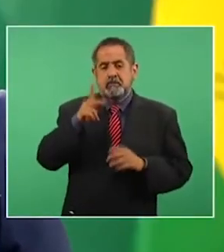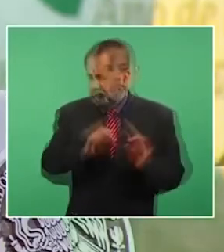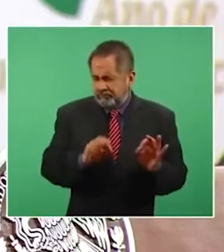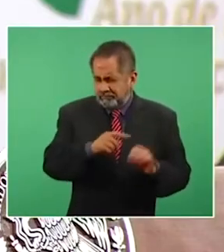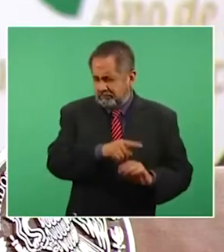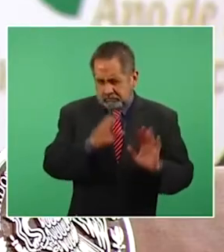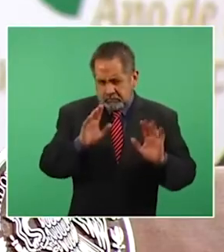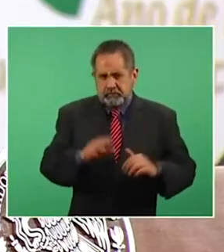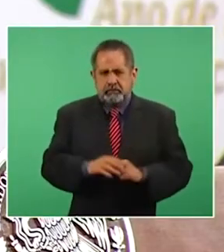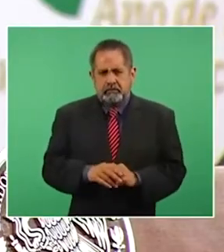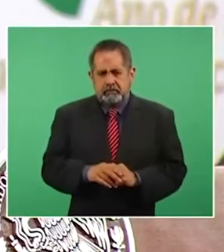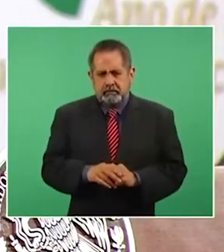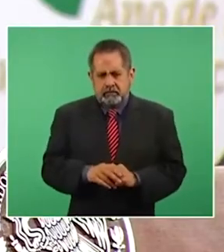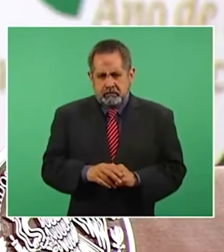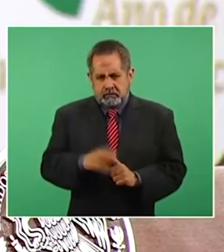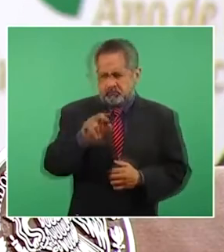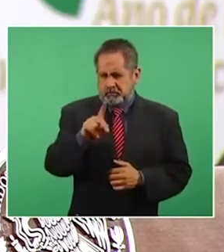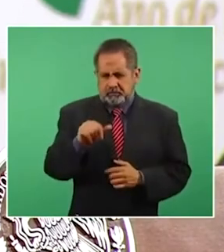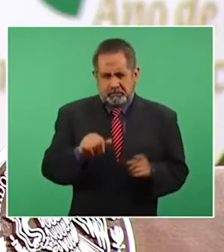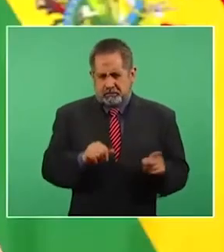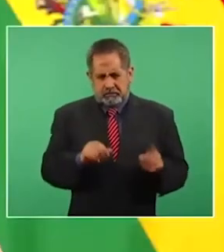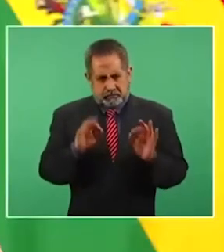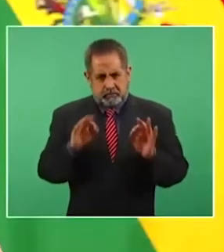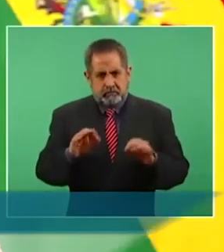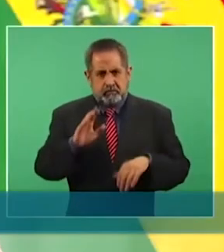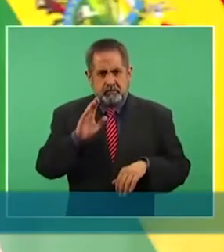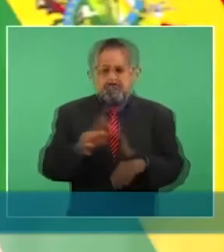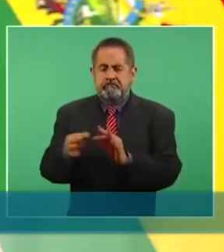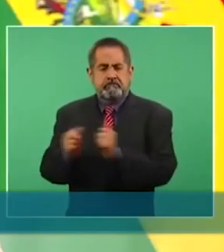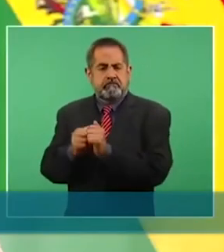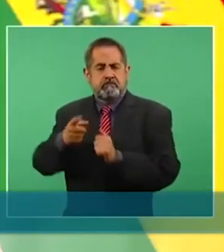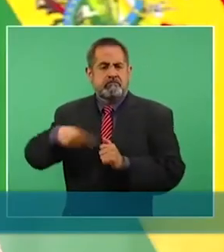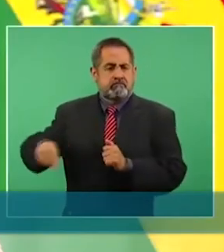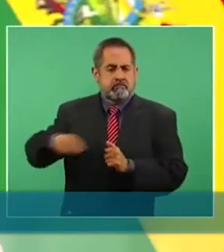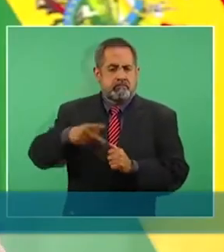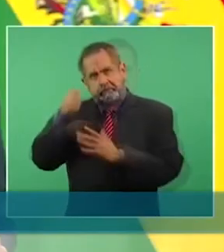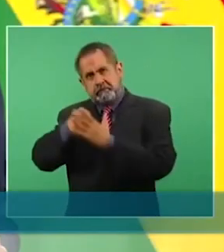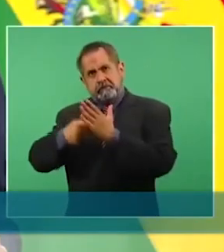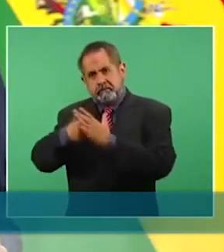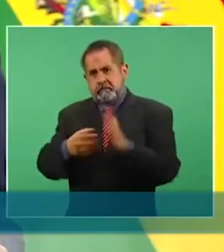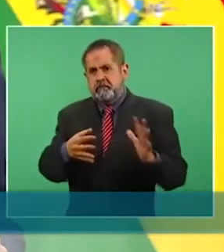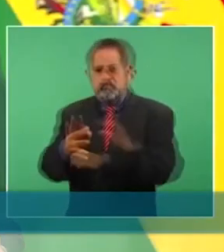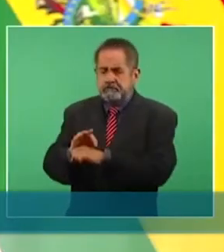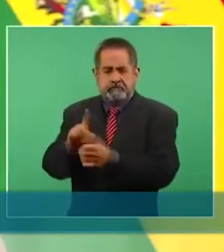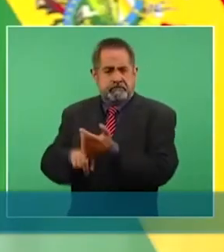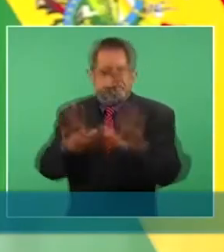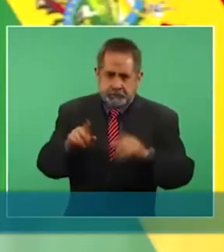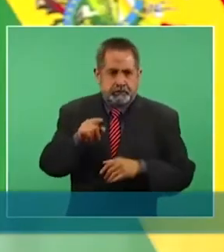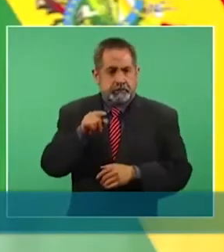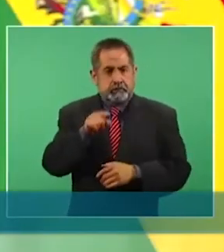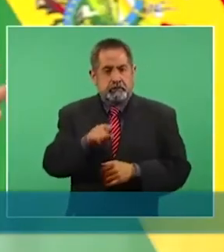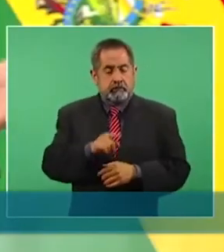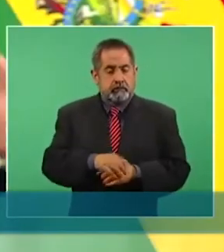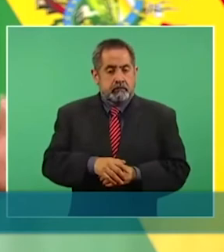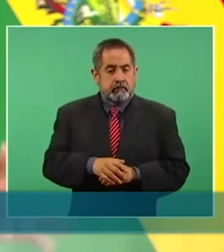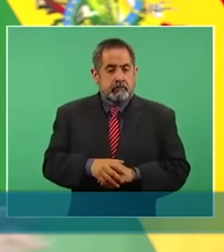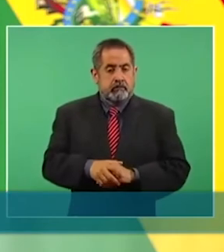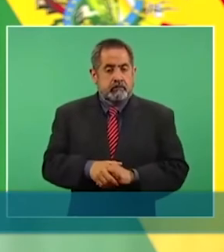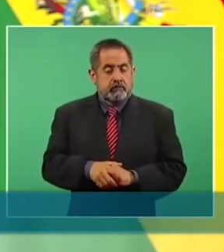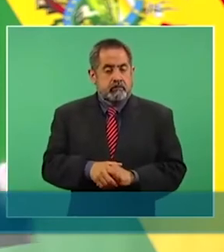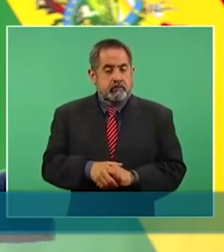México. Ese es el periódico más vinculado a las causas sociales. Bueno, pero como